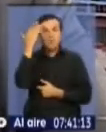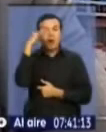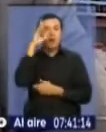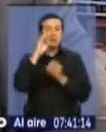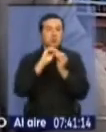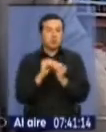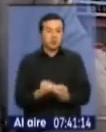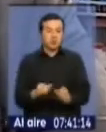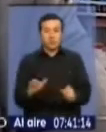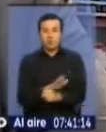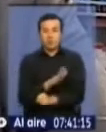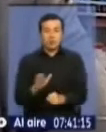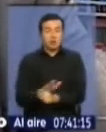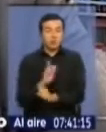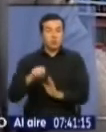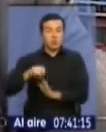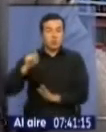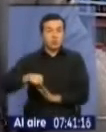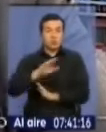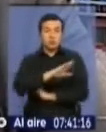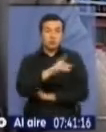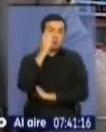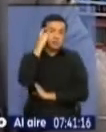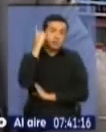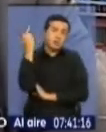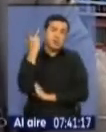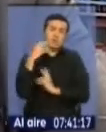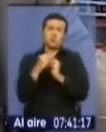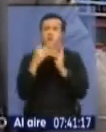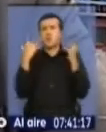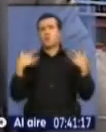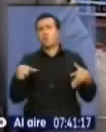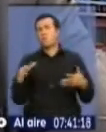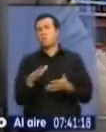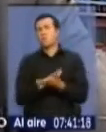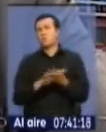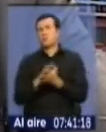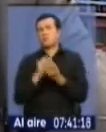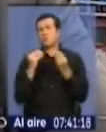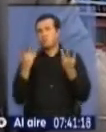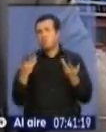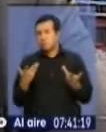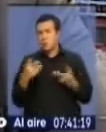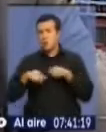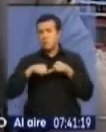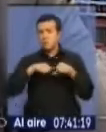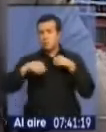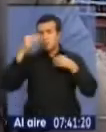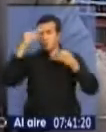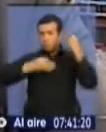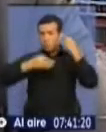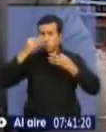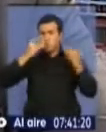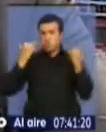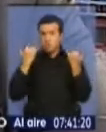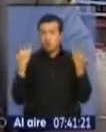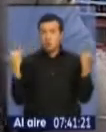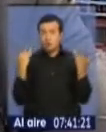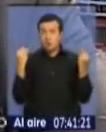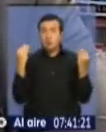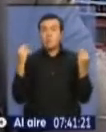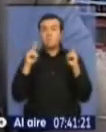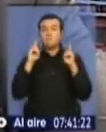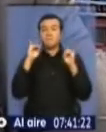formación deficitaria por parte de los jueces, entonces tienes el caldo de cultivo adecuado como para tener la administración de justicia que tenemos